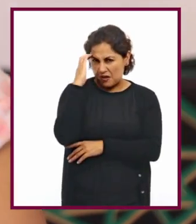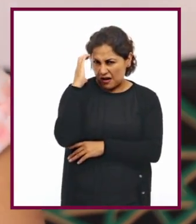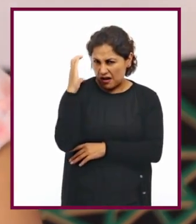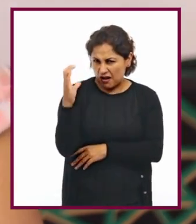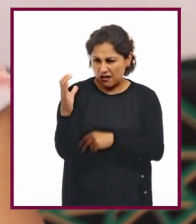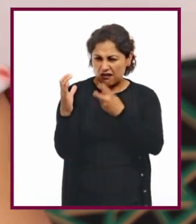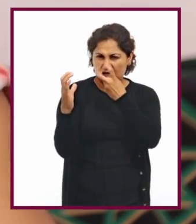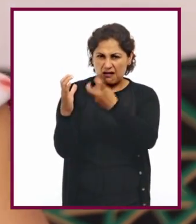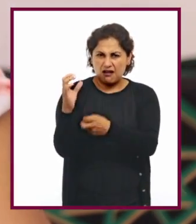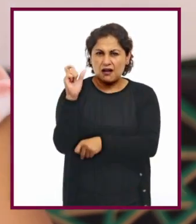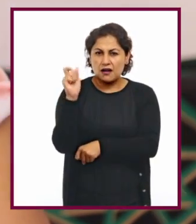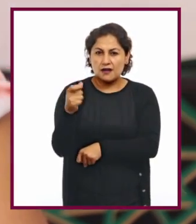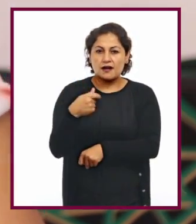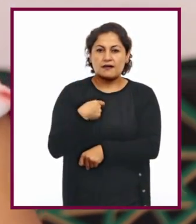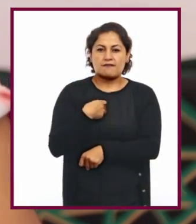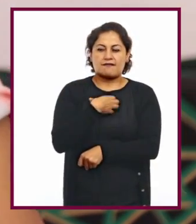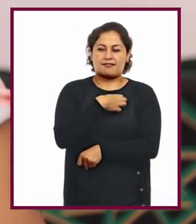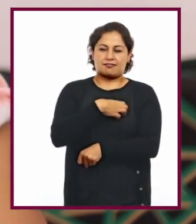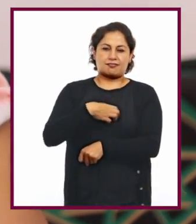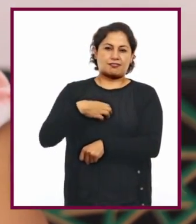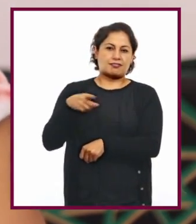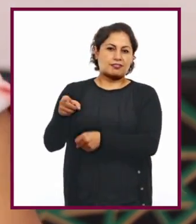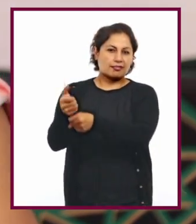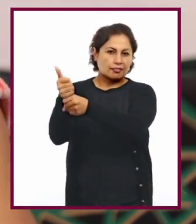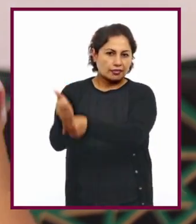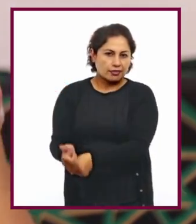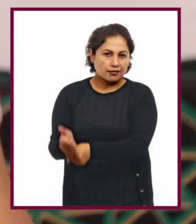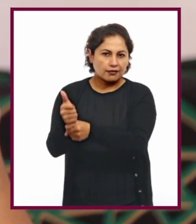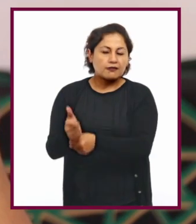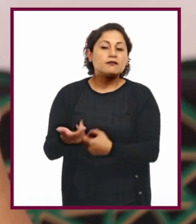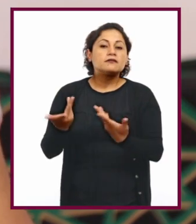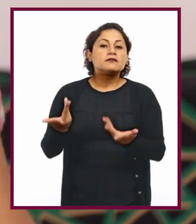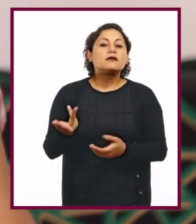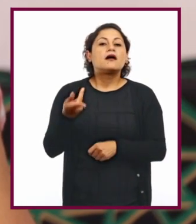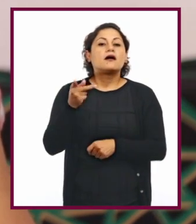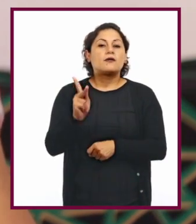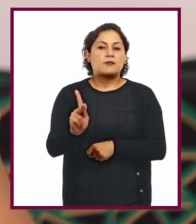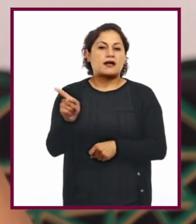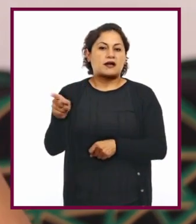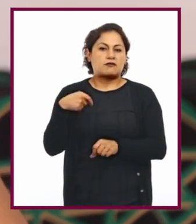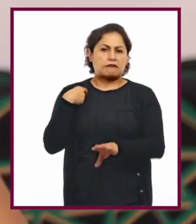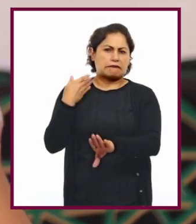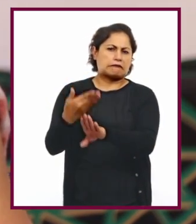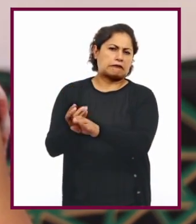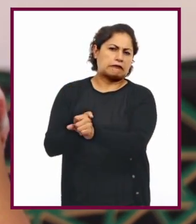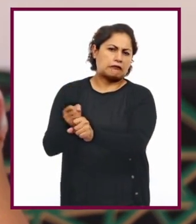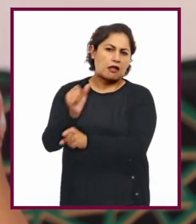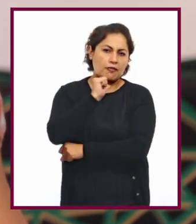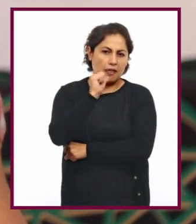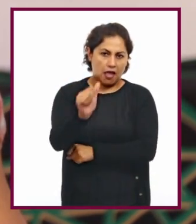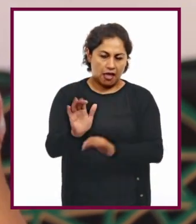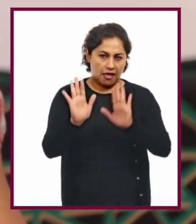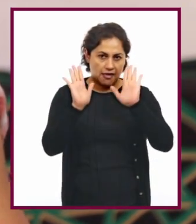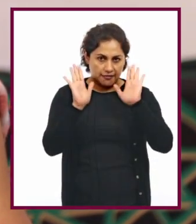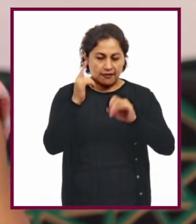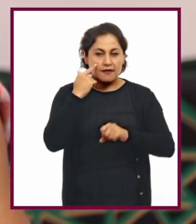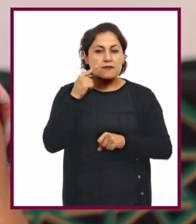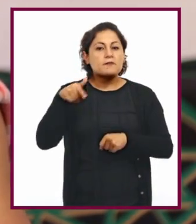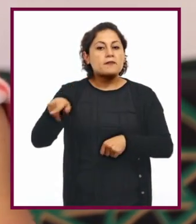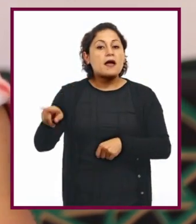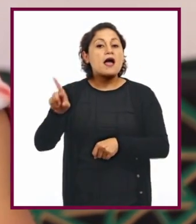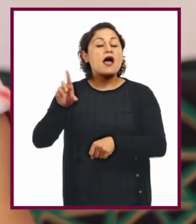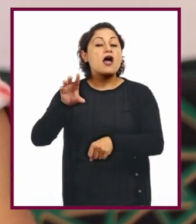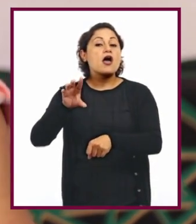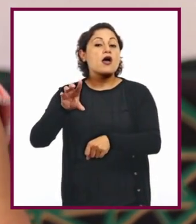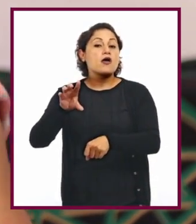la crueldad es regocijarse en el dolor del otro sin que haya necesariamente una razón para ejercer violencia. Pero mejor